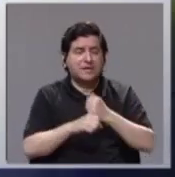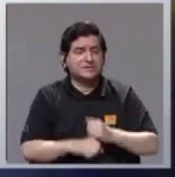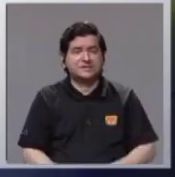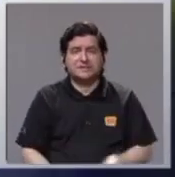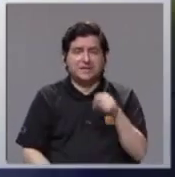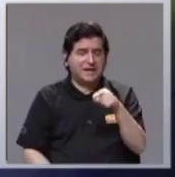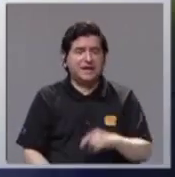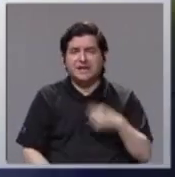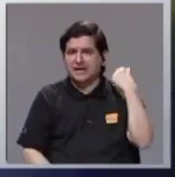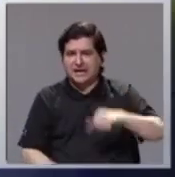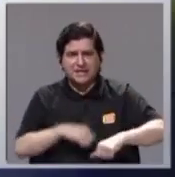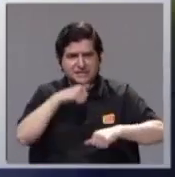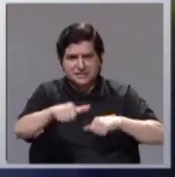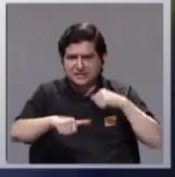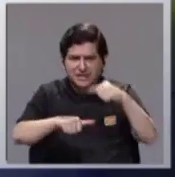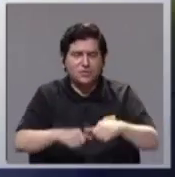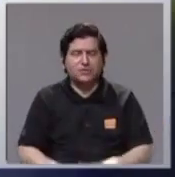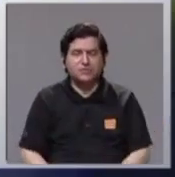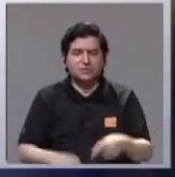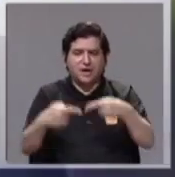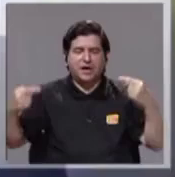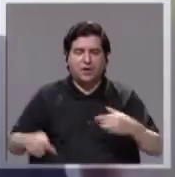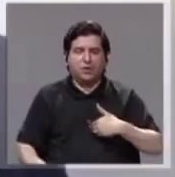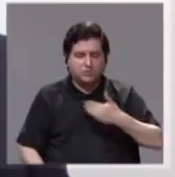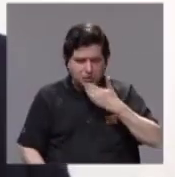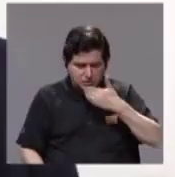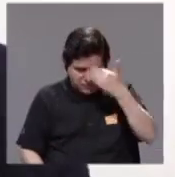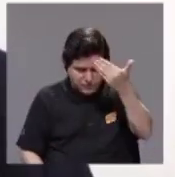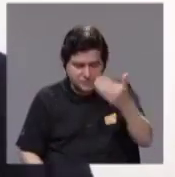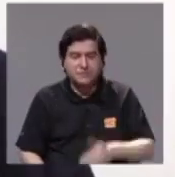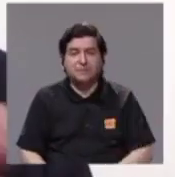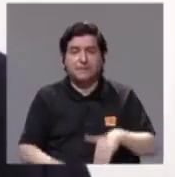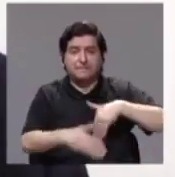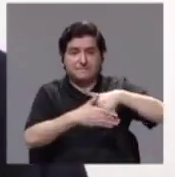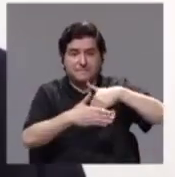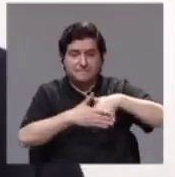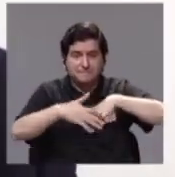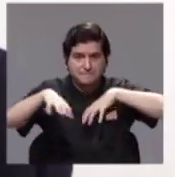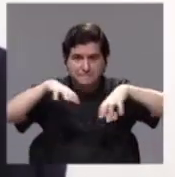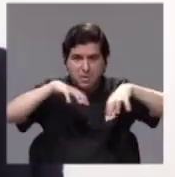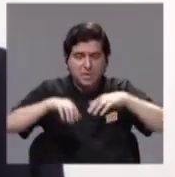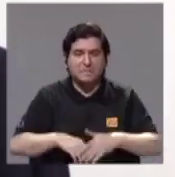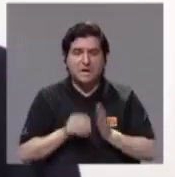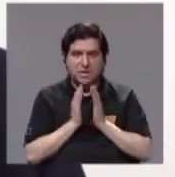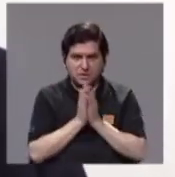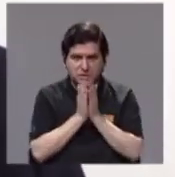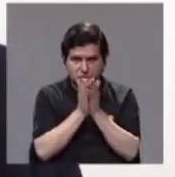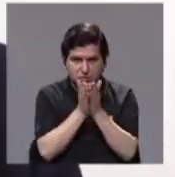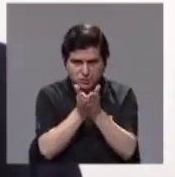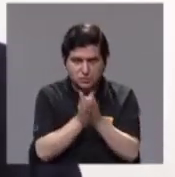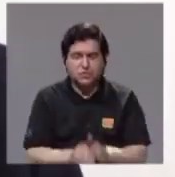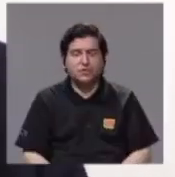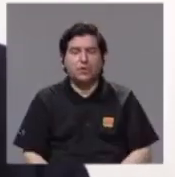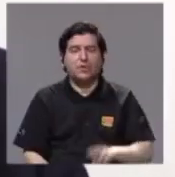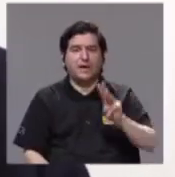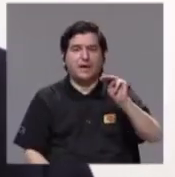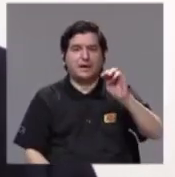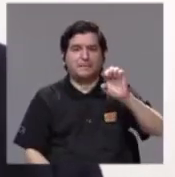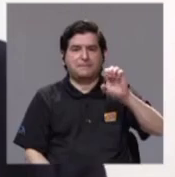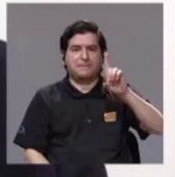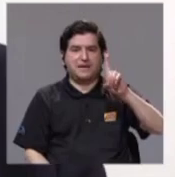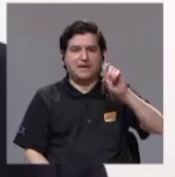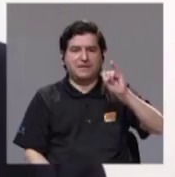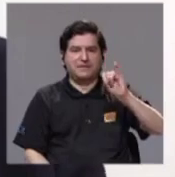Argel contra la presencia musulmana que impedía la circulación marítima en el